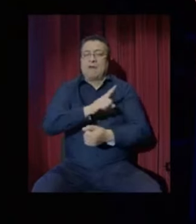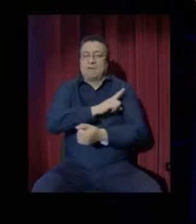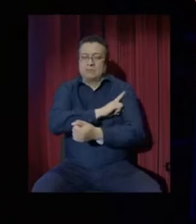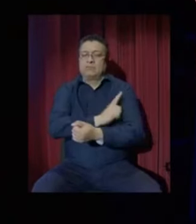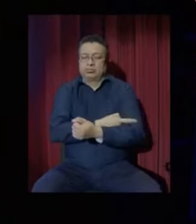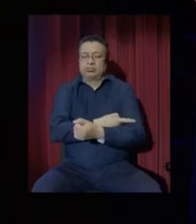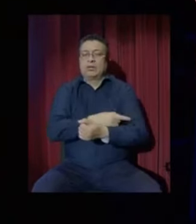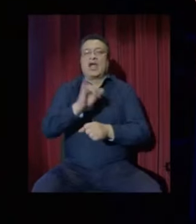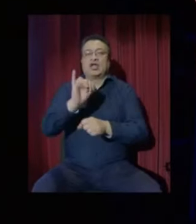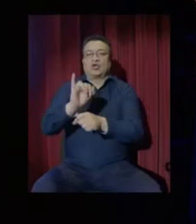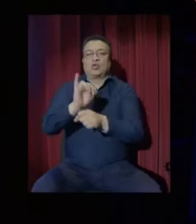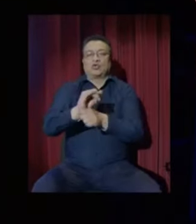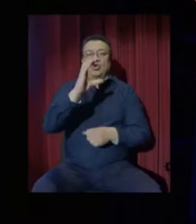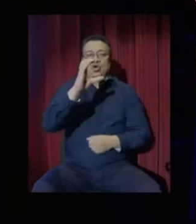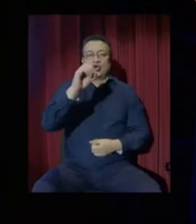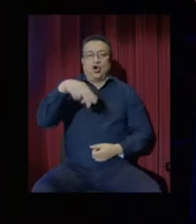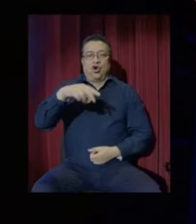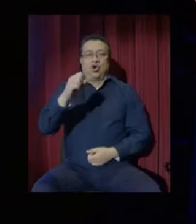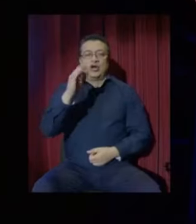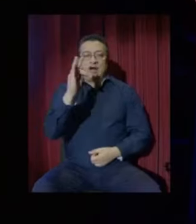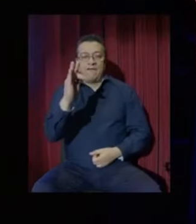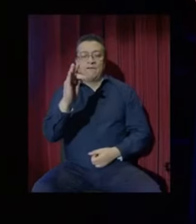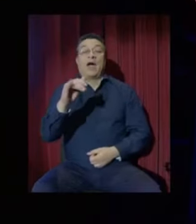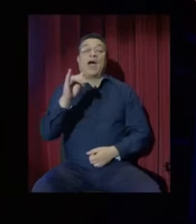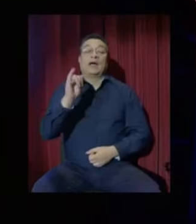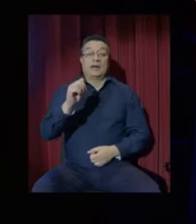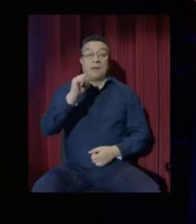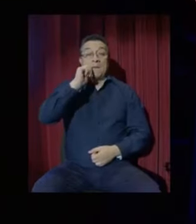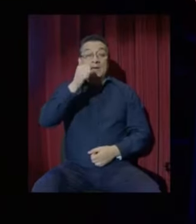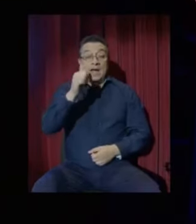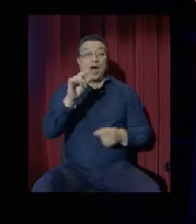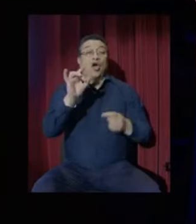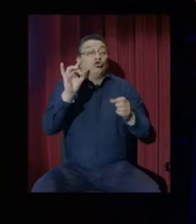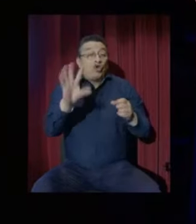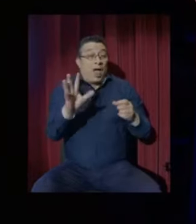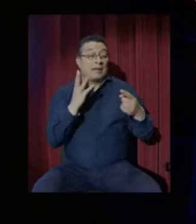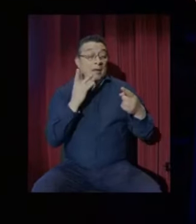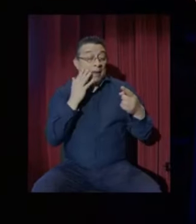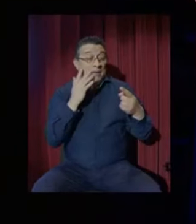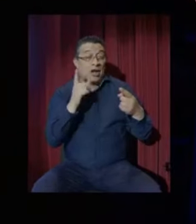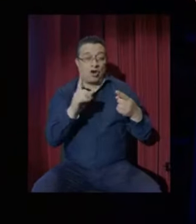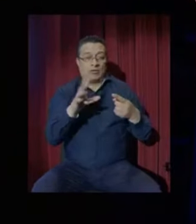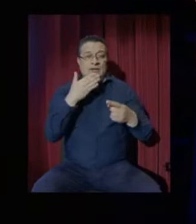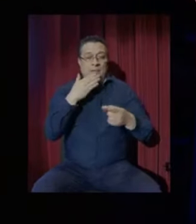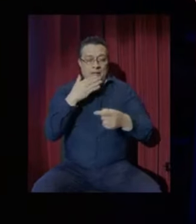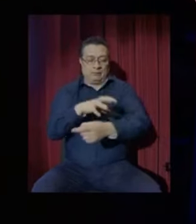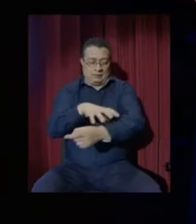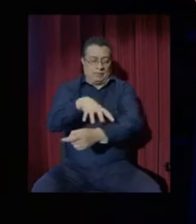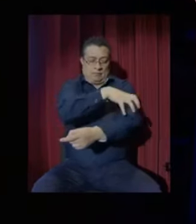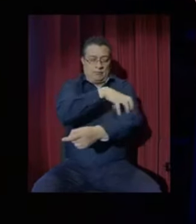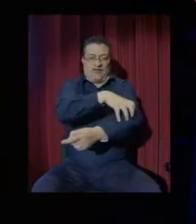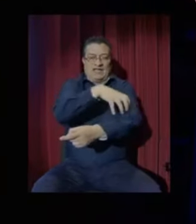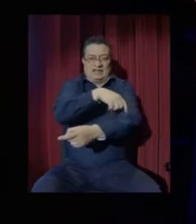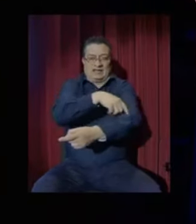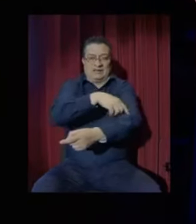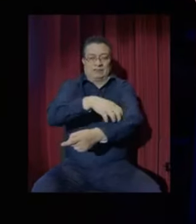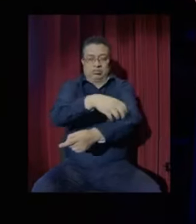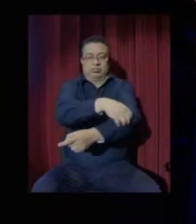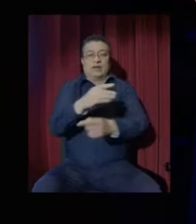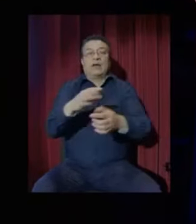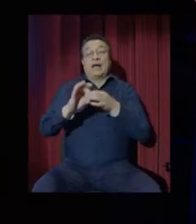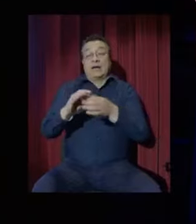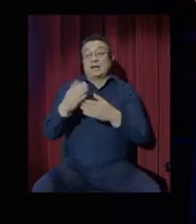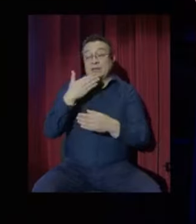institución de conaf y que el día de mañana no solo melipilla no solo la provincia a quien también agrade